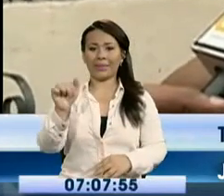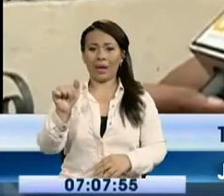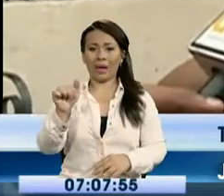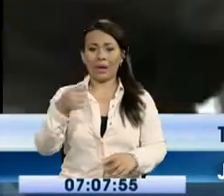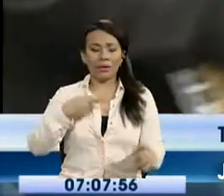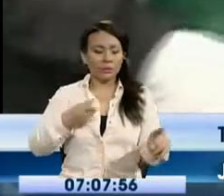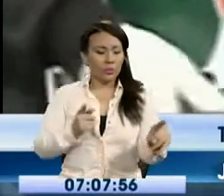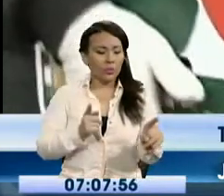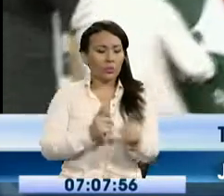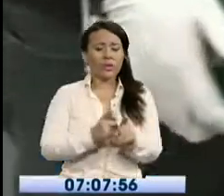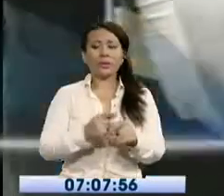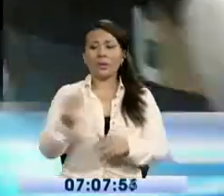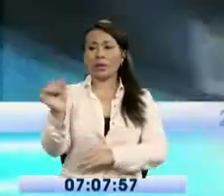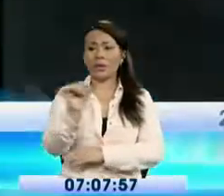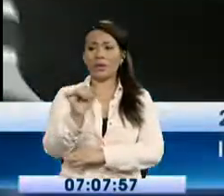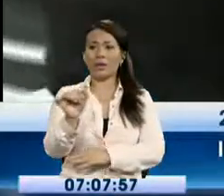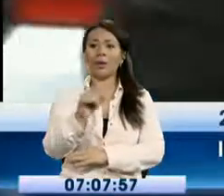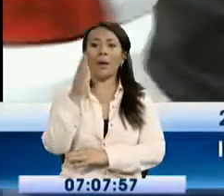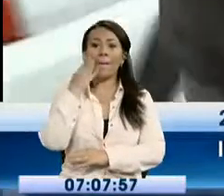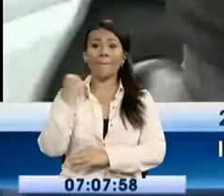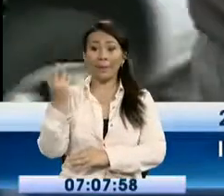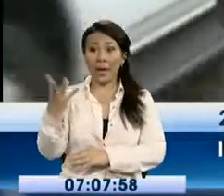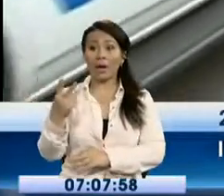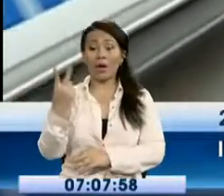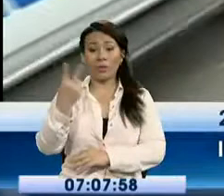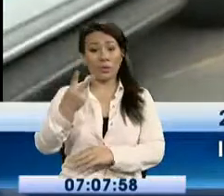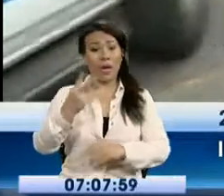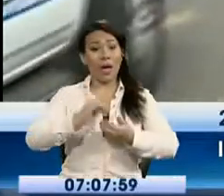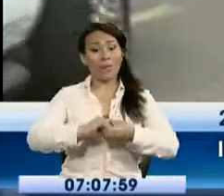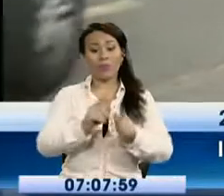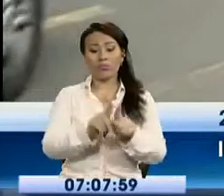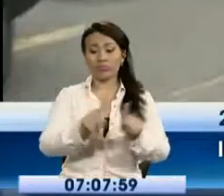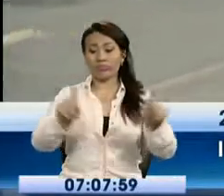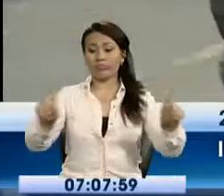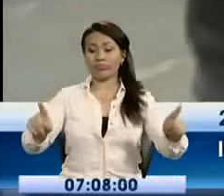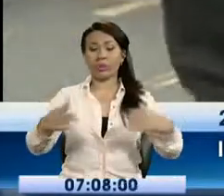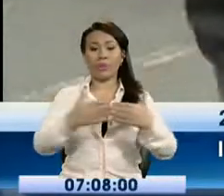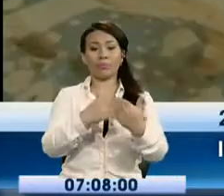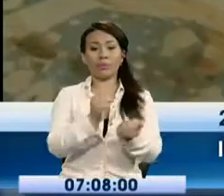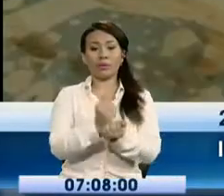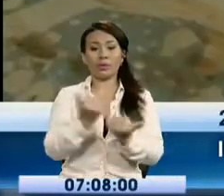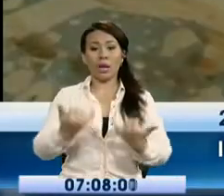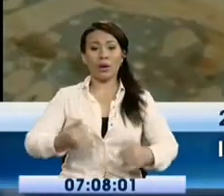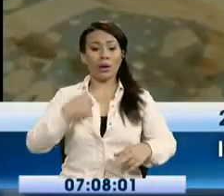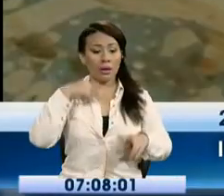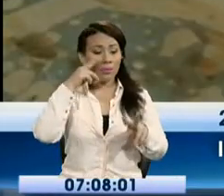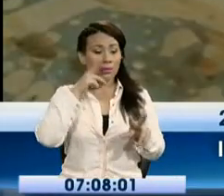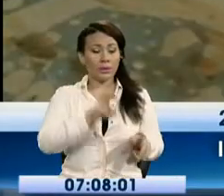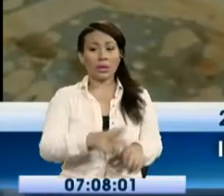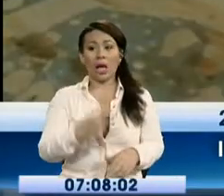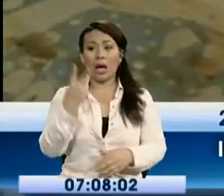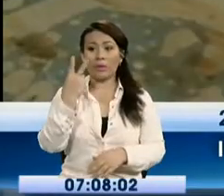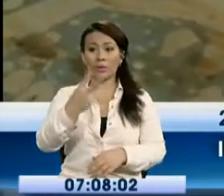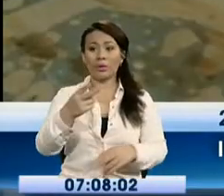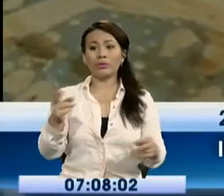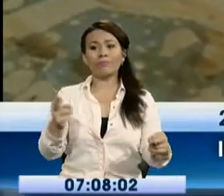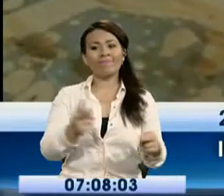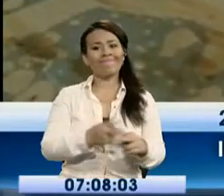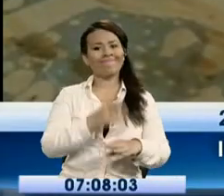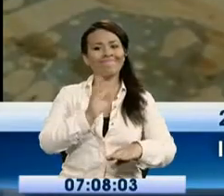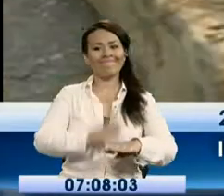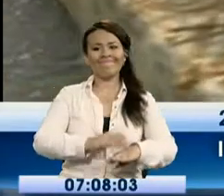vehículo blanco. Los dos amigos fueron aislados y puestos a órdenes de las autoridades judiciales. En esta ocasión cayeron los más